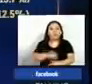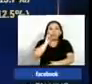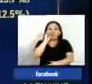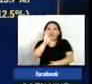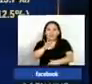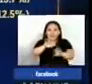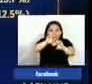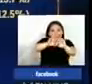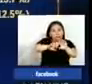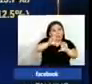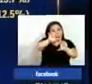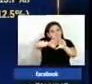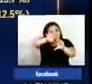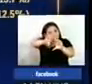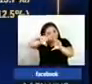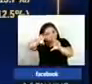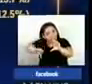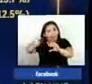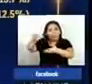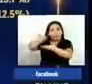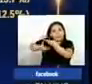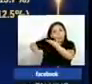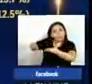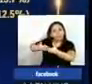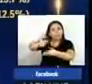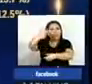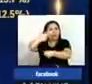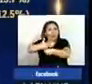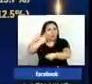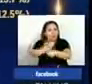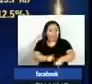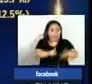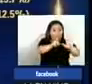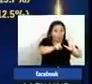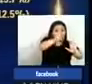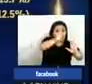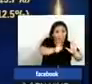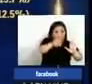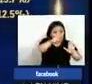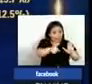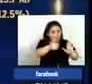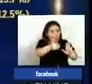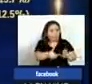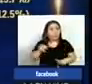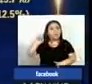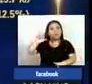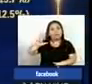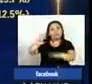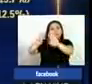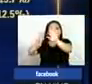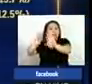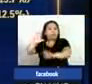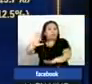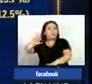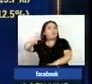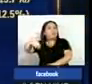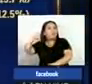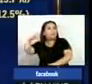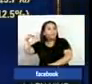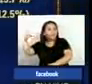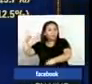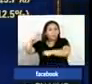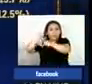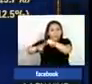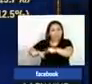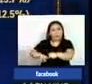a estadísticas, las exportaciones con destino a Guatemala en los primeros seis meses de este año fueron de 375 millones de dólares,